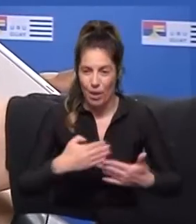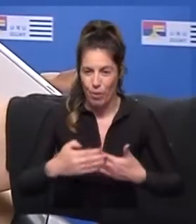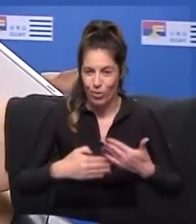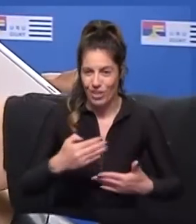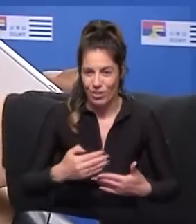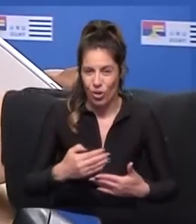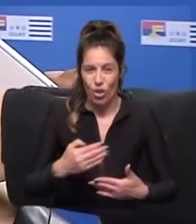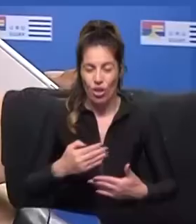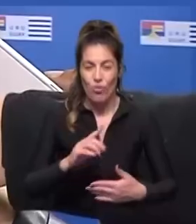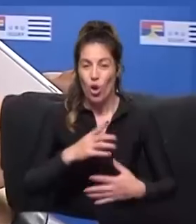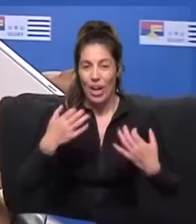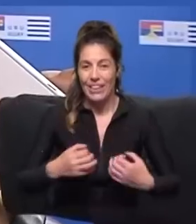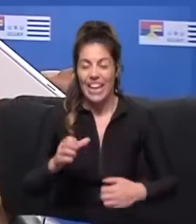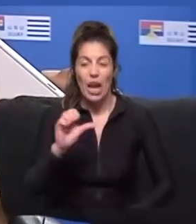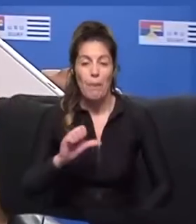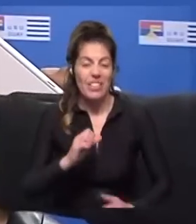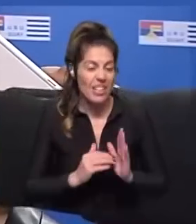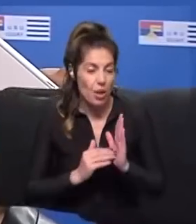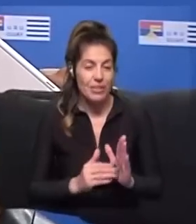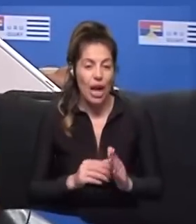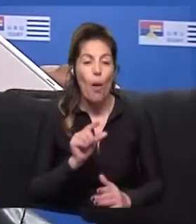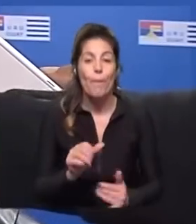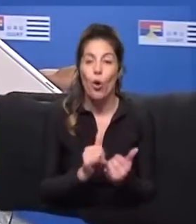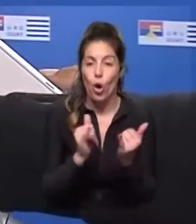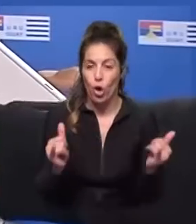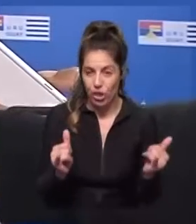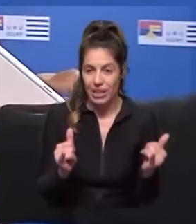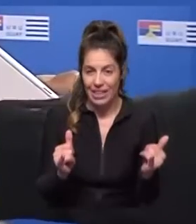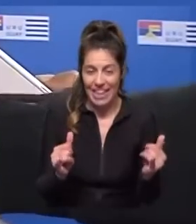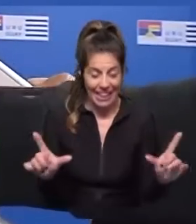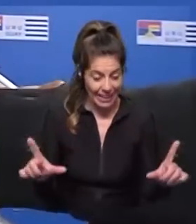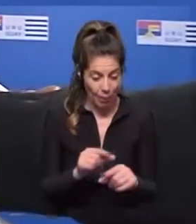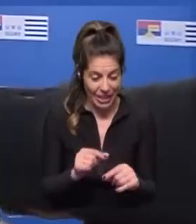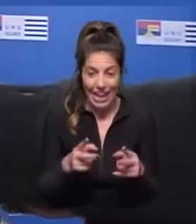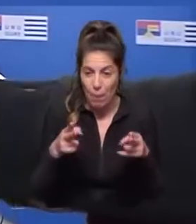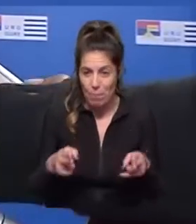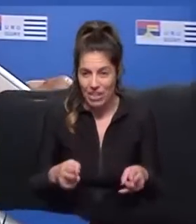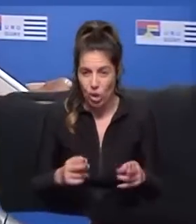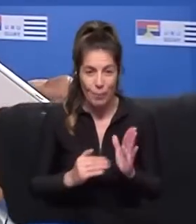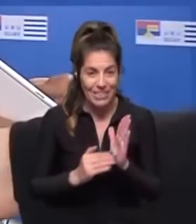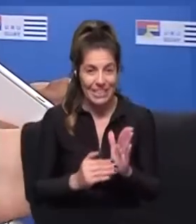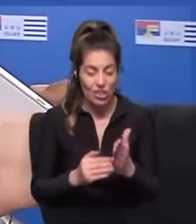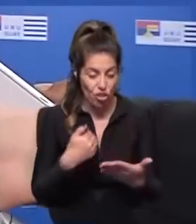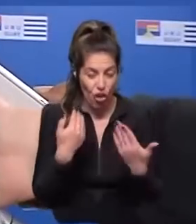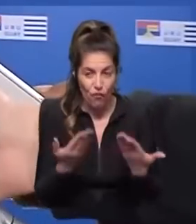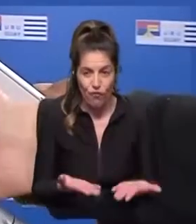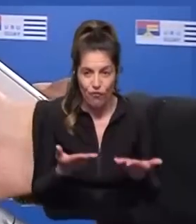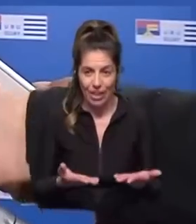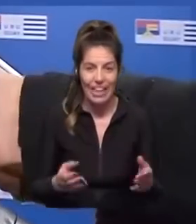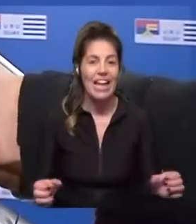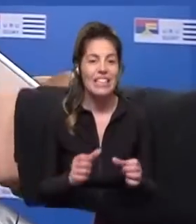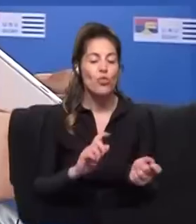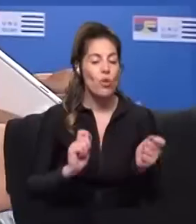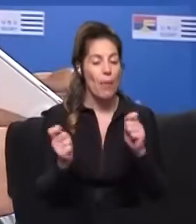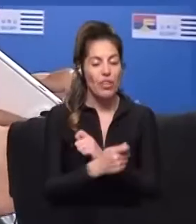es empresa se va a presentar porque a pocos días inclusive del cierre del plazo para la presentación de ofertas se hizo